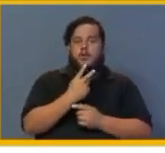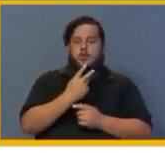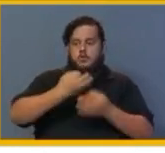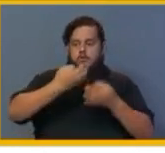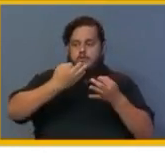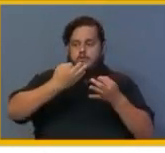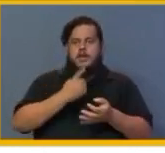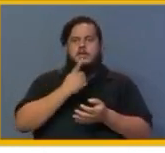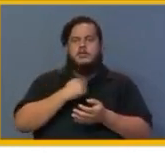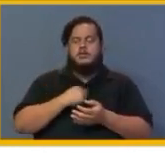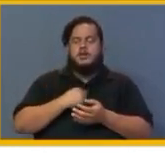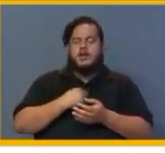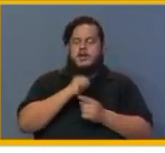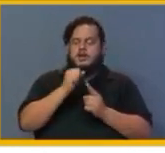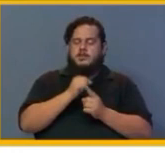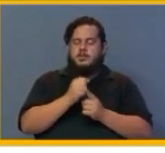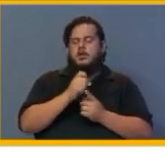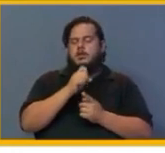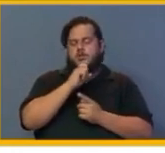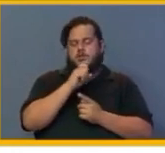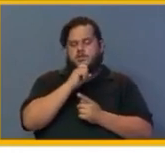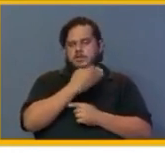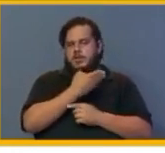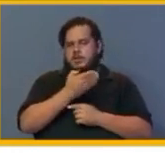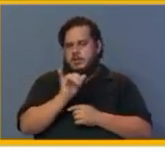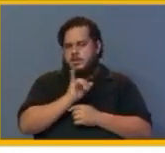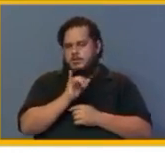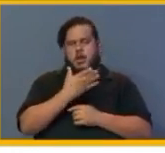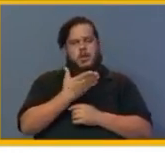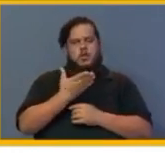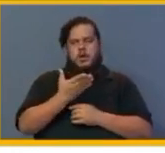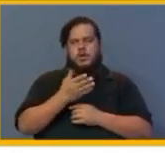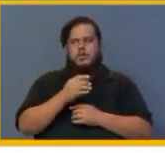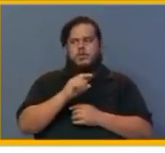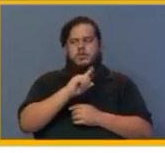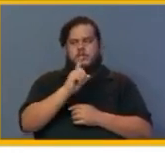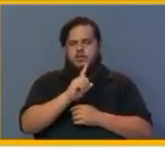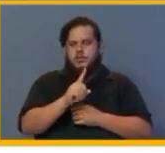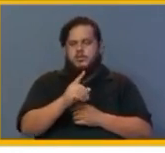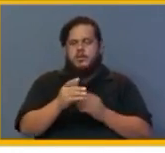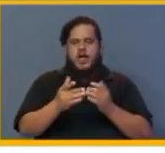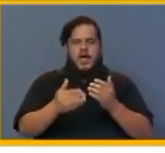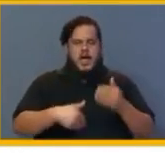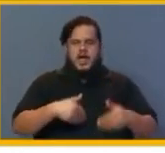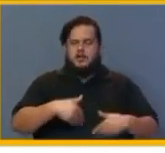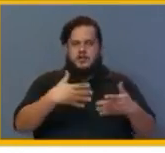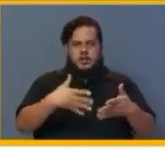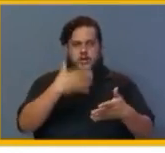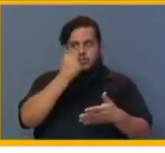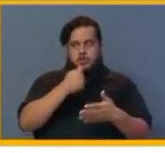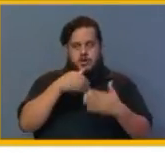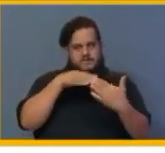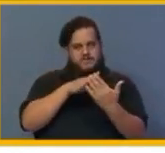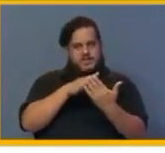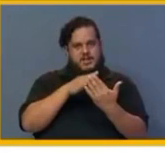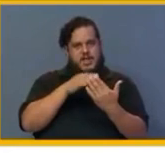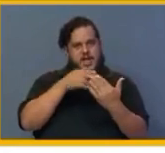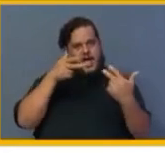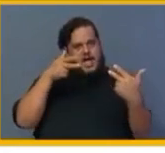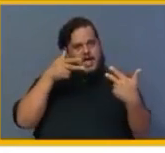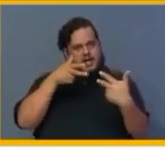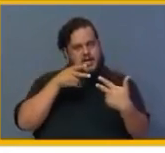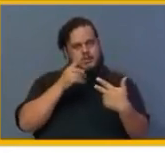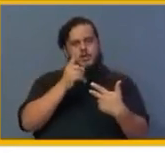información es muy difícil. También cuando se le consulta a los técnicos, ya que frente a cámaras, en un micrófono, te digan sí, es que